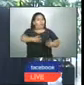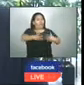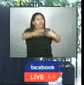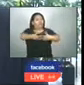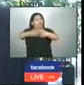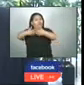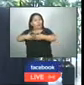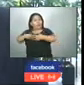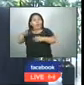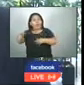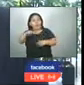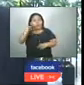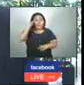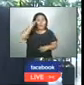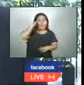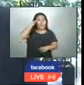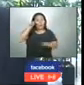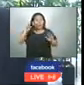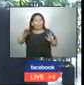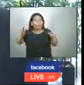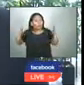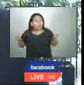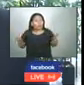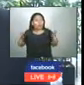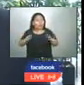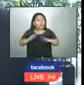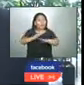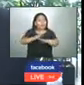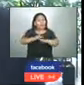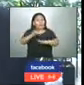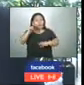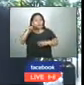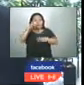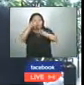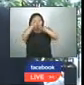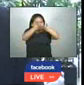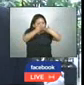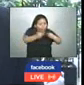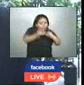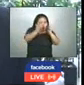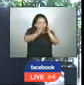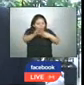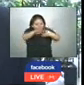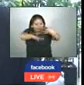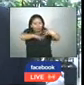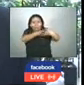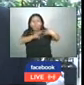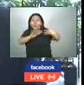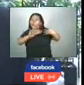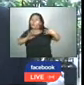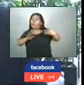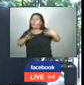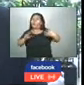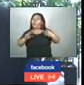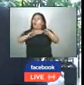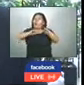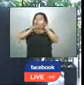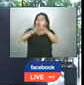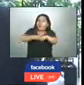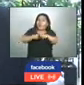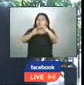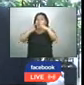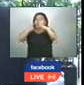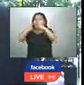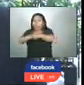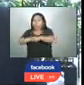que tomen ciertas medidas contingenciales en relación a inventarios y otros, pero especialmente con el ambiente tan cambiante que hay